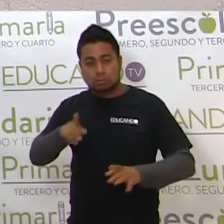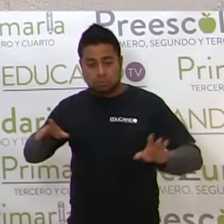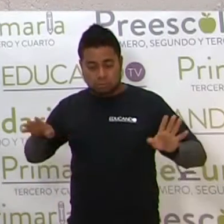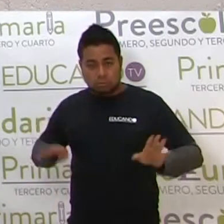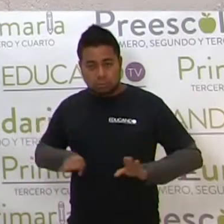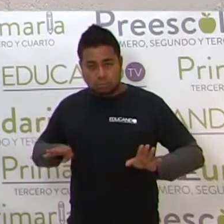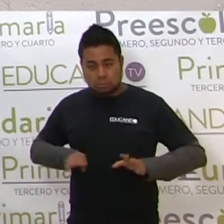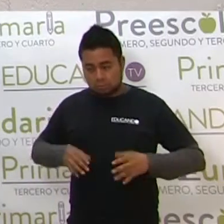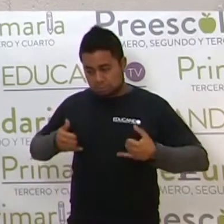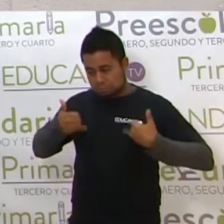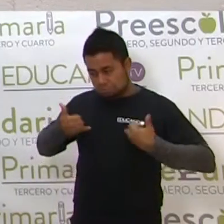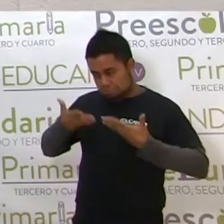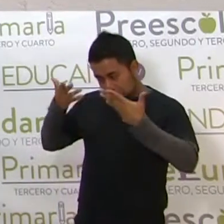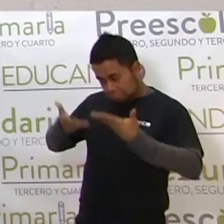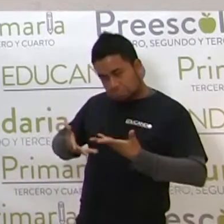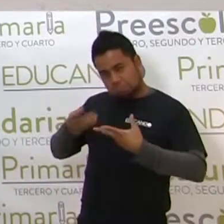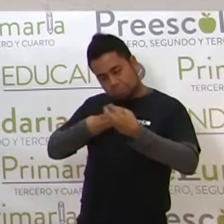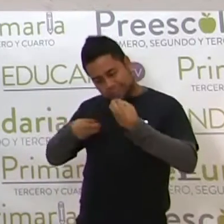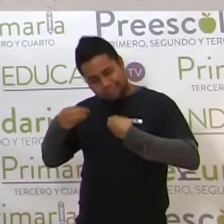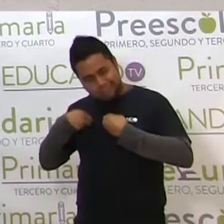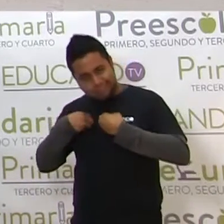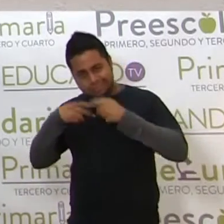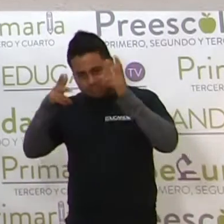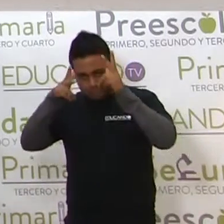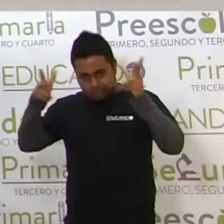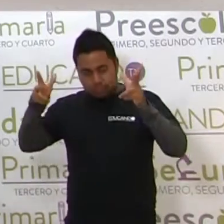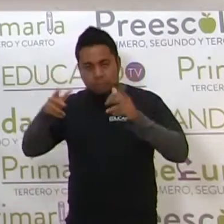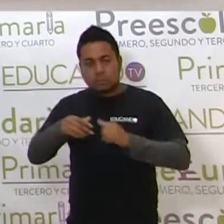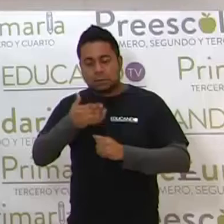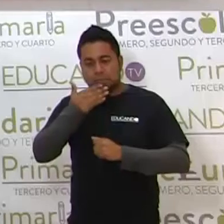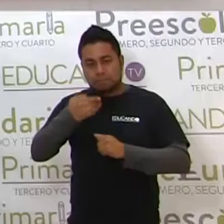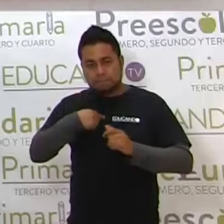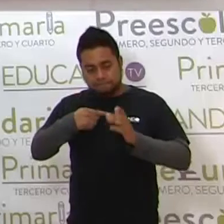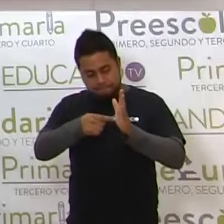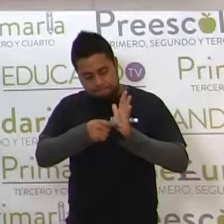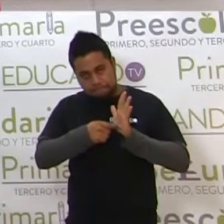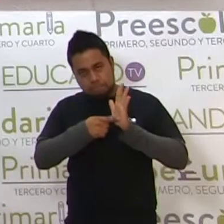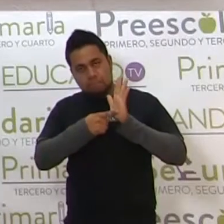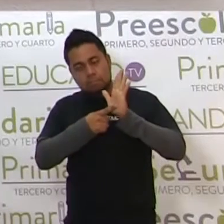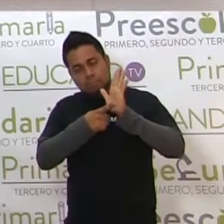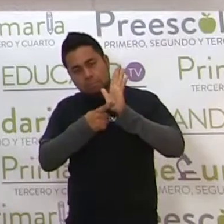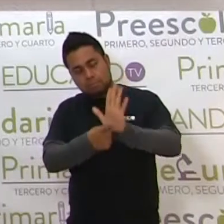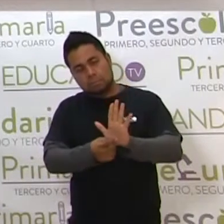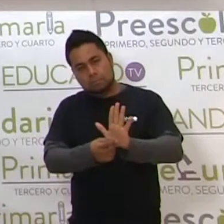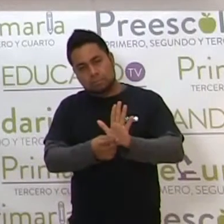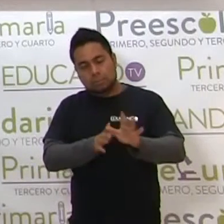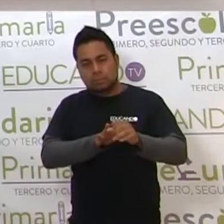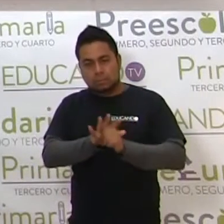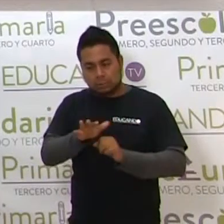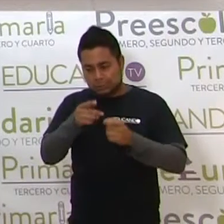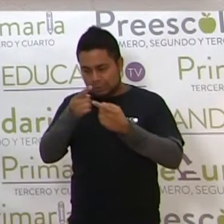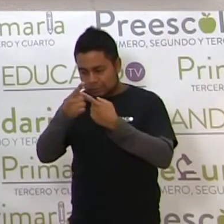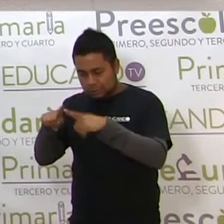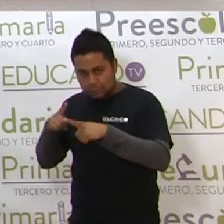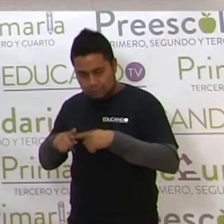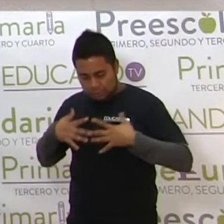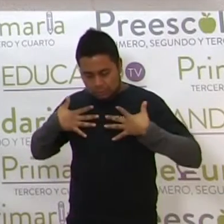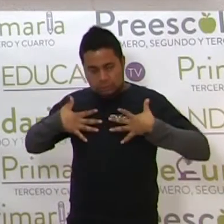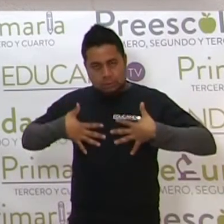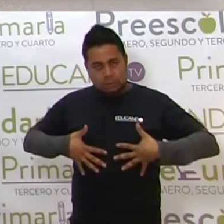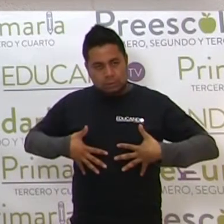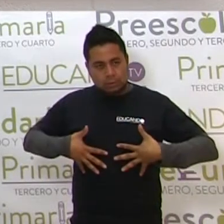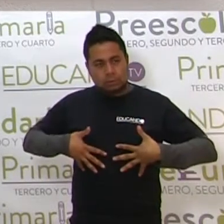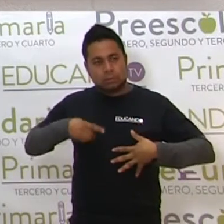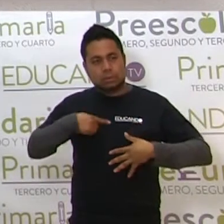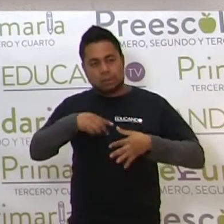el El joven Pues mira te voy a ir presentando diversos trajes y ahorita te voy